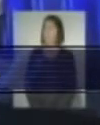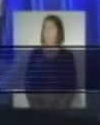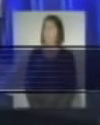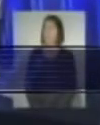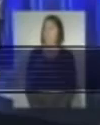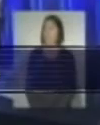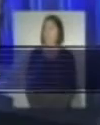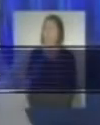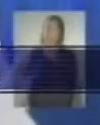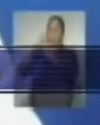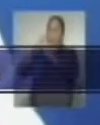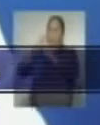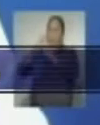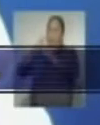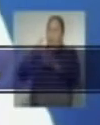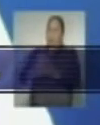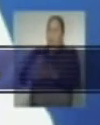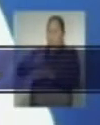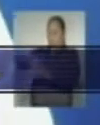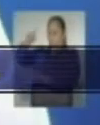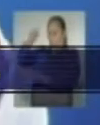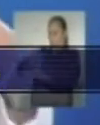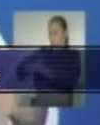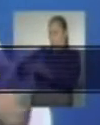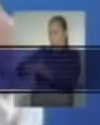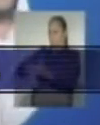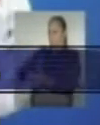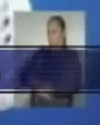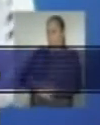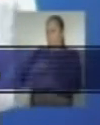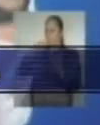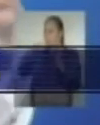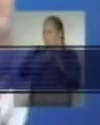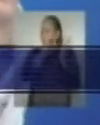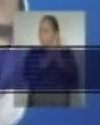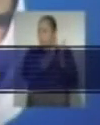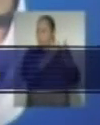que anterior a este evento se llevará a cabo el debate